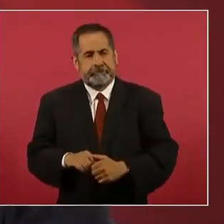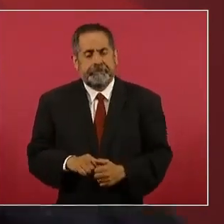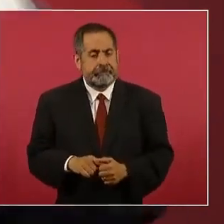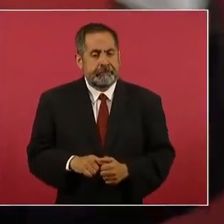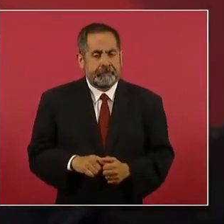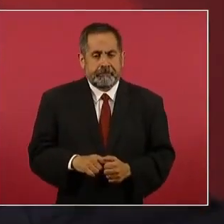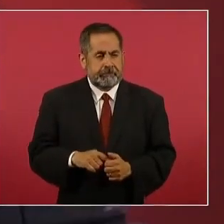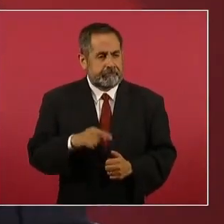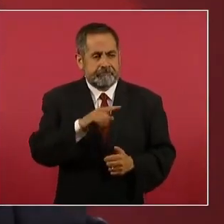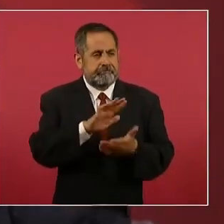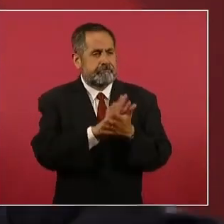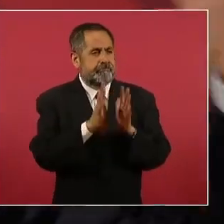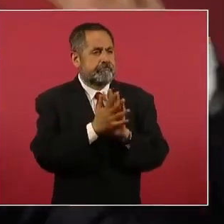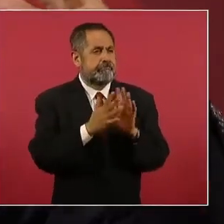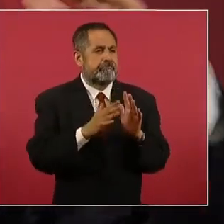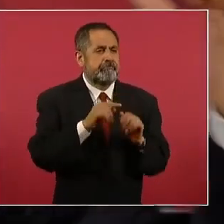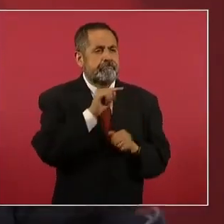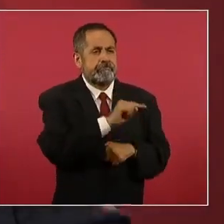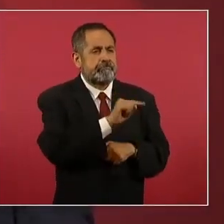toda una red,